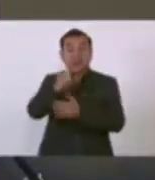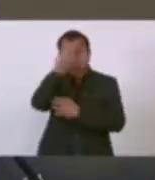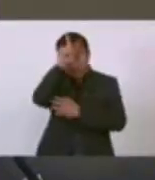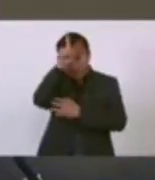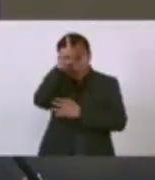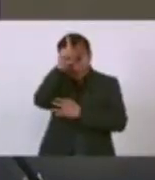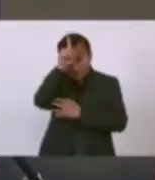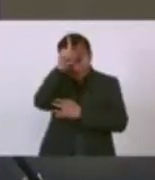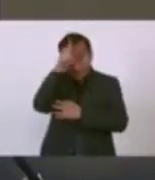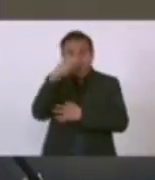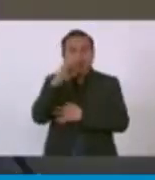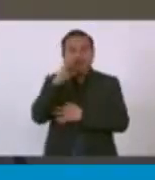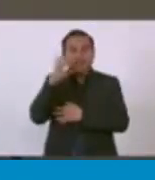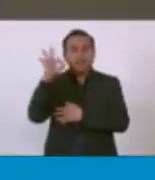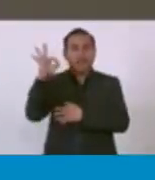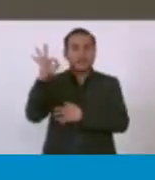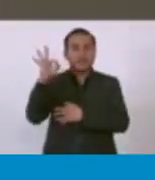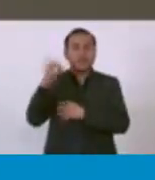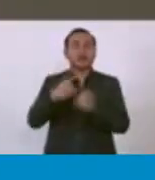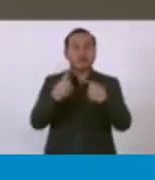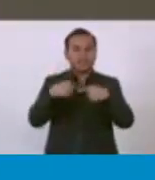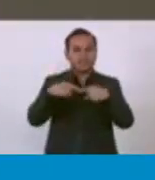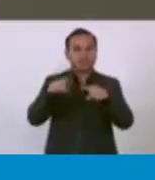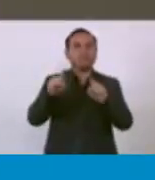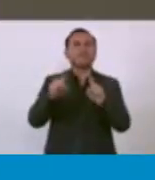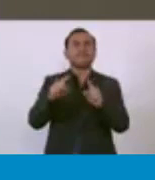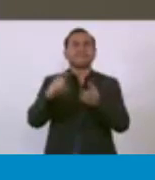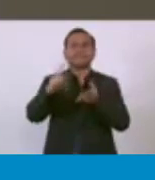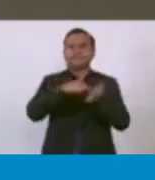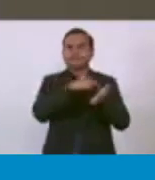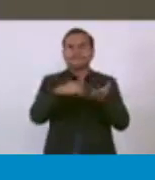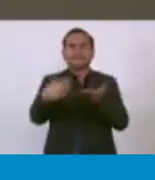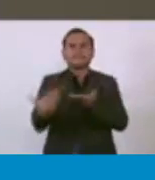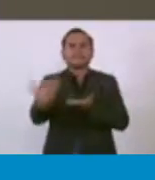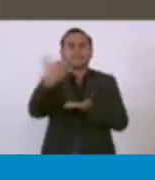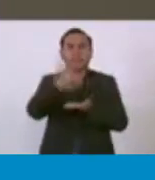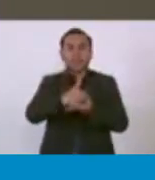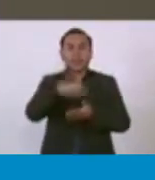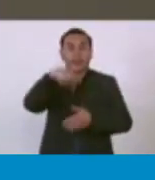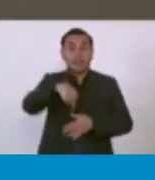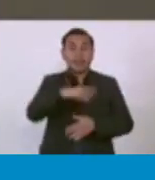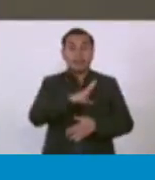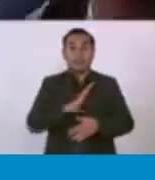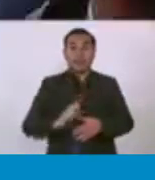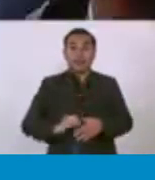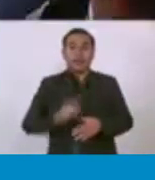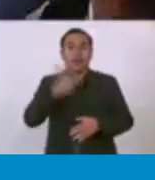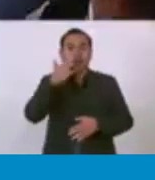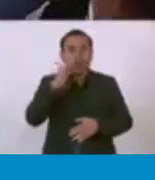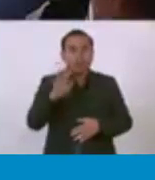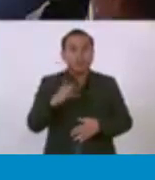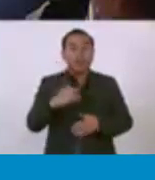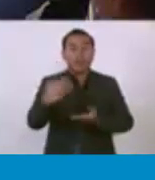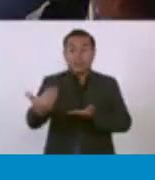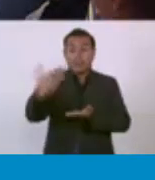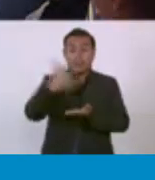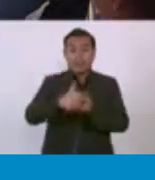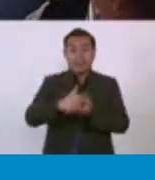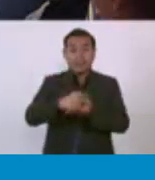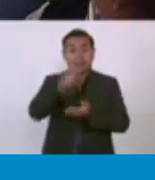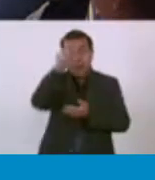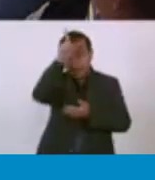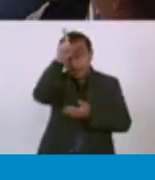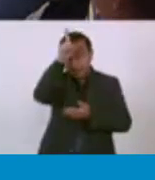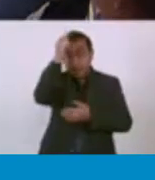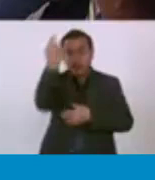fue anunciada por el presidente bucl en cadena nacional televisiva y radial donde también dijo que en el salvador no se confirma ningún caso positivo de coronavirus